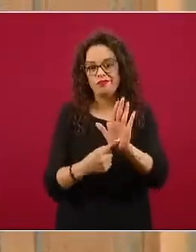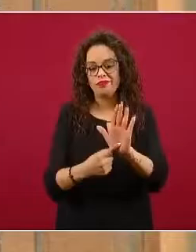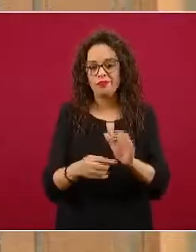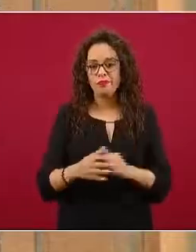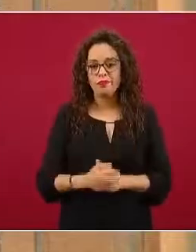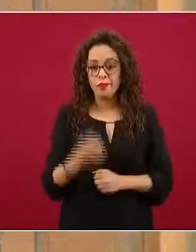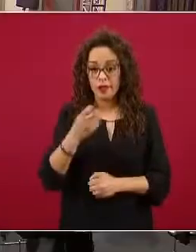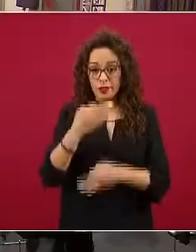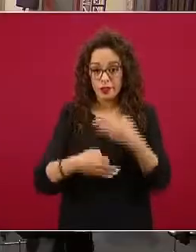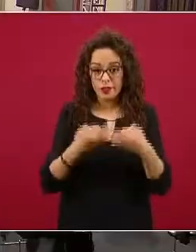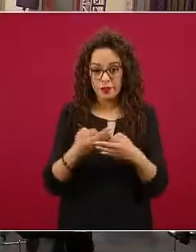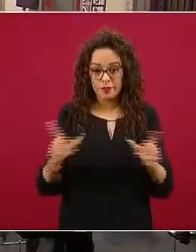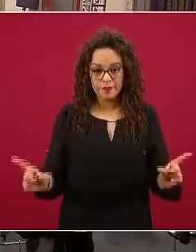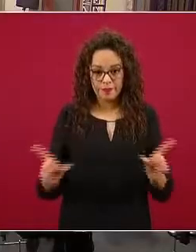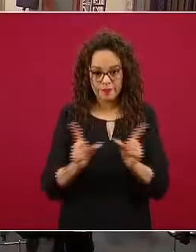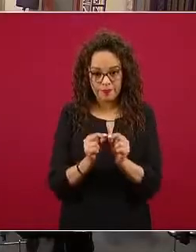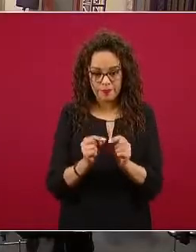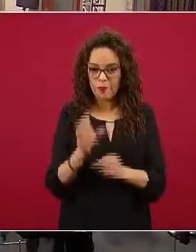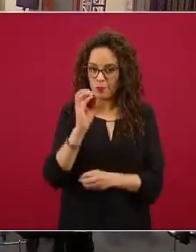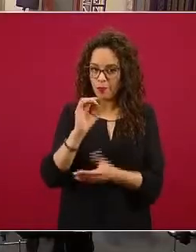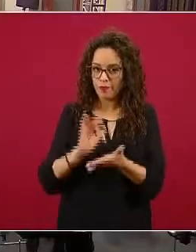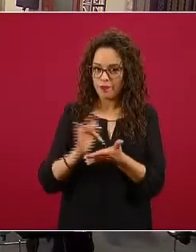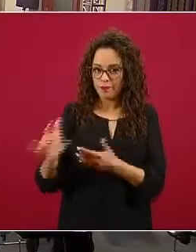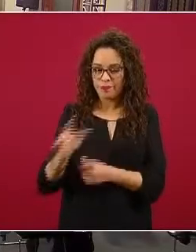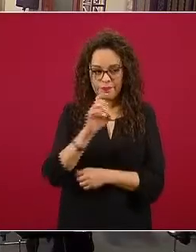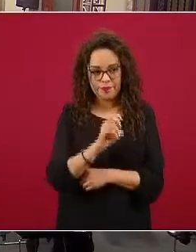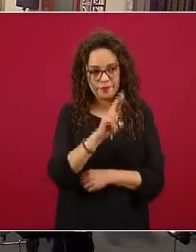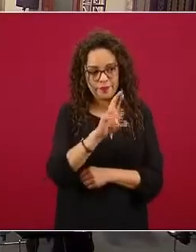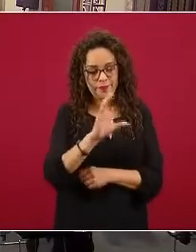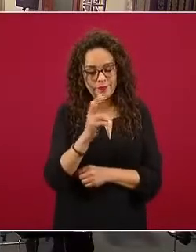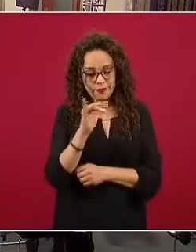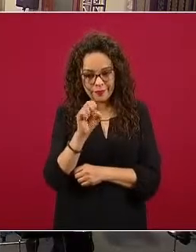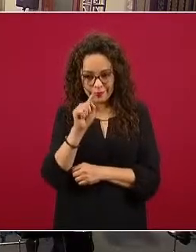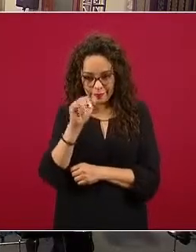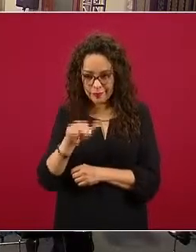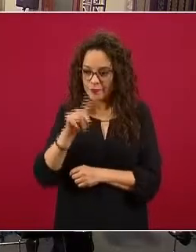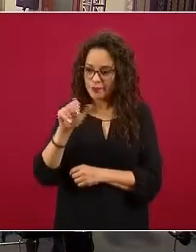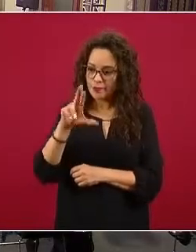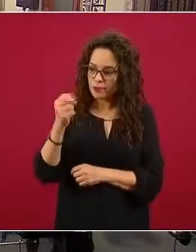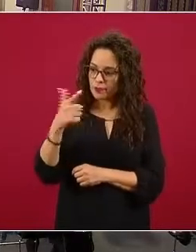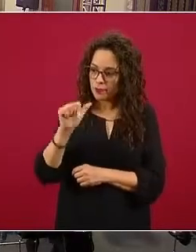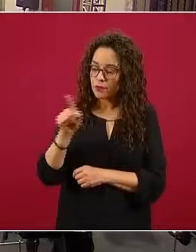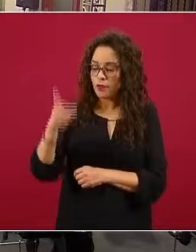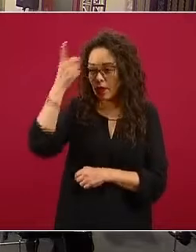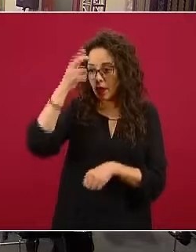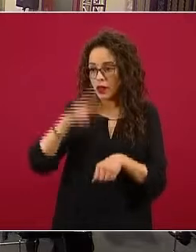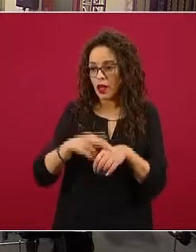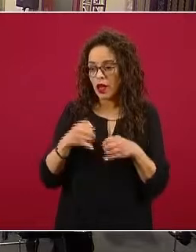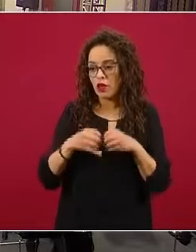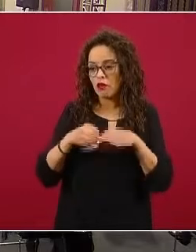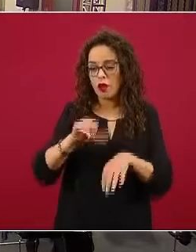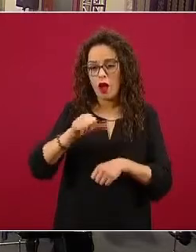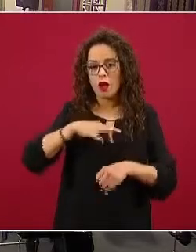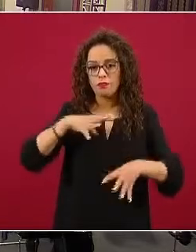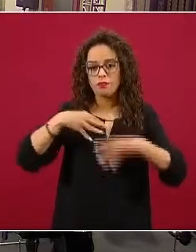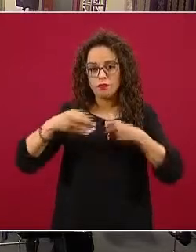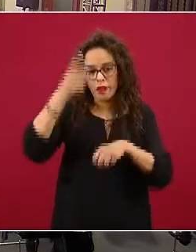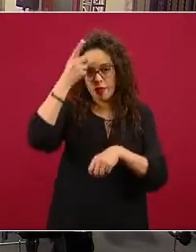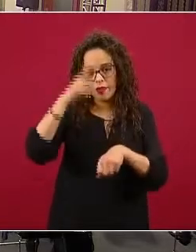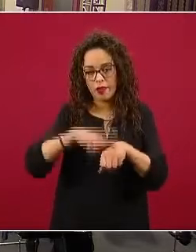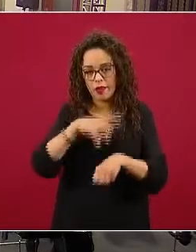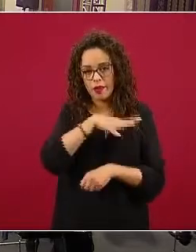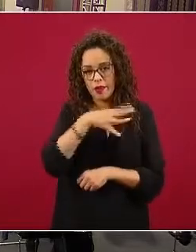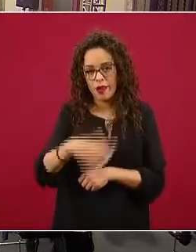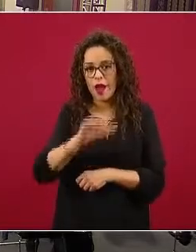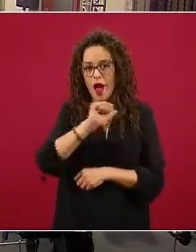Es cuanto. Muchas gracias. Gracias, doctor Cristian Zaragoza, director de Información Epidemiológica de la Dirección General de